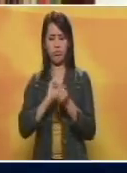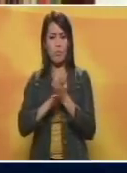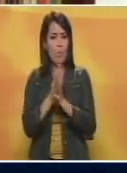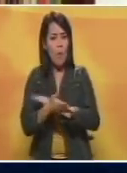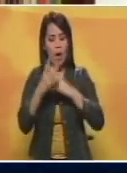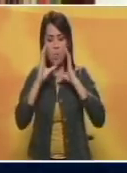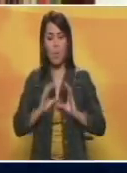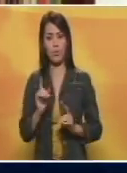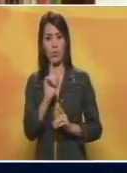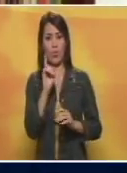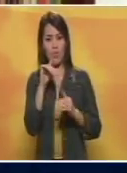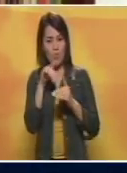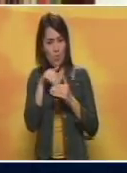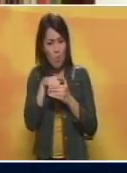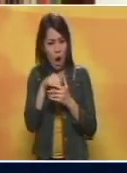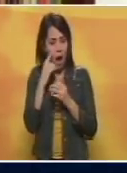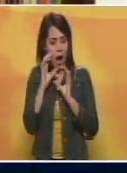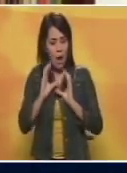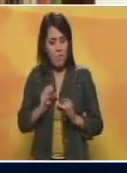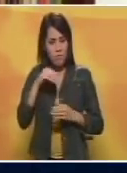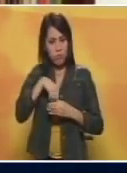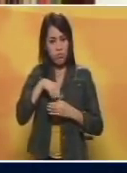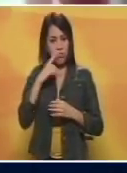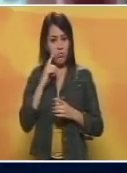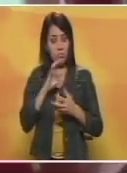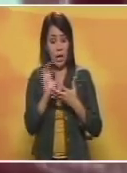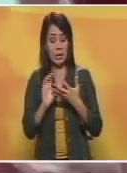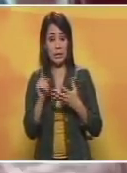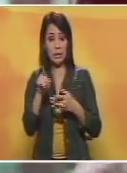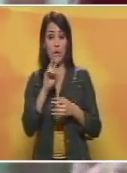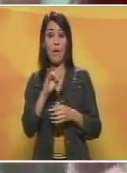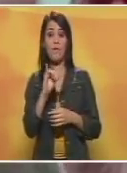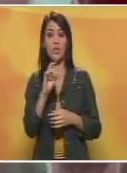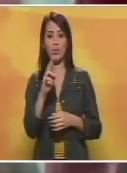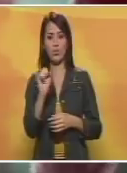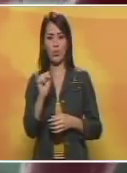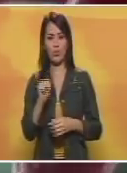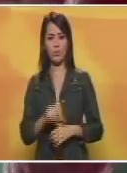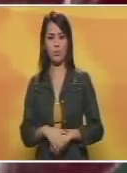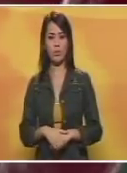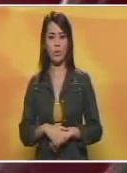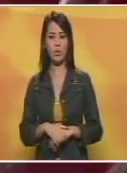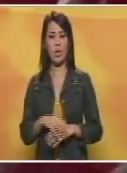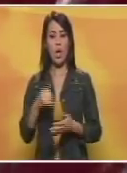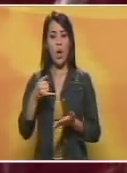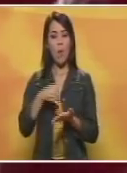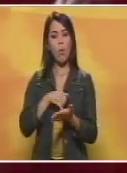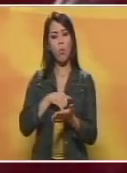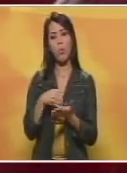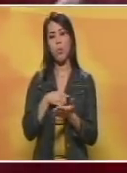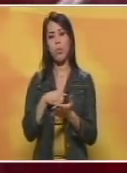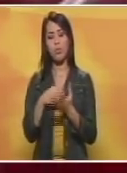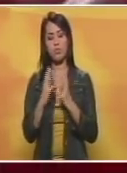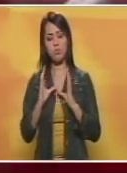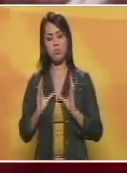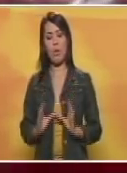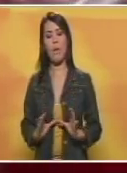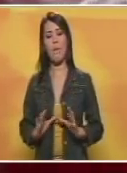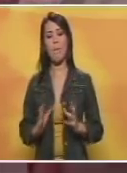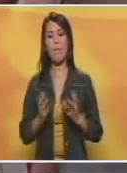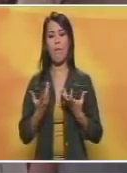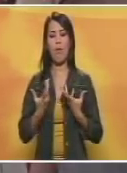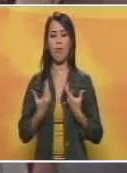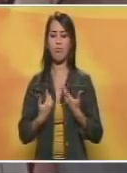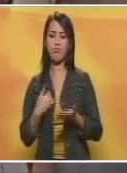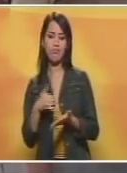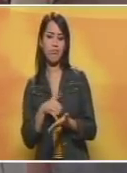queda guardado en el cuerpo eso es algo característico de estos virus una baja en las defensas puede reactivar el virus y en pocos casos